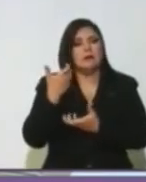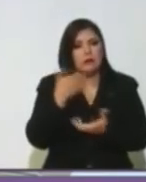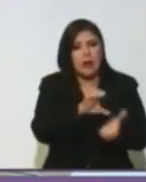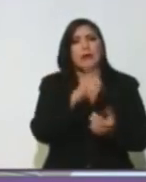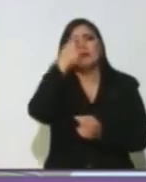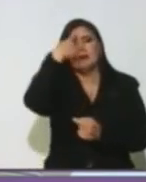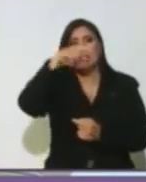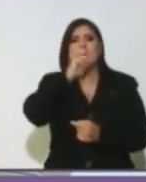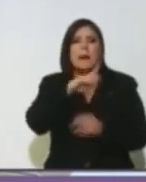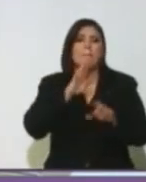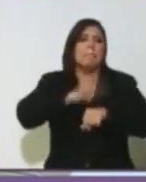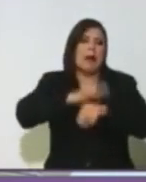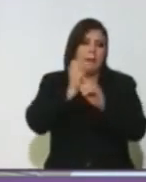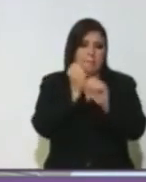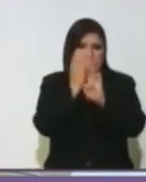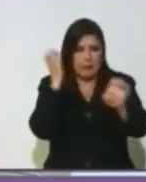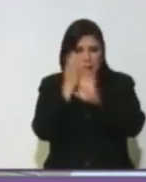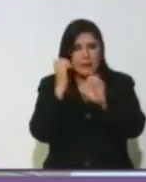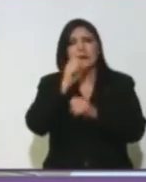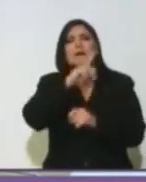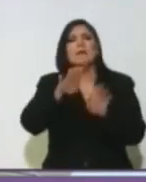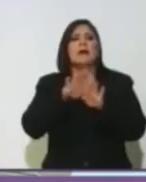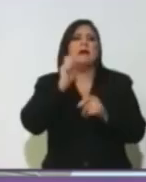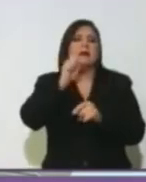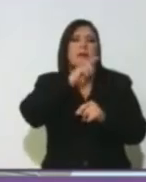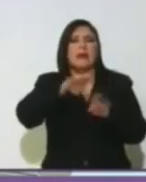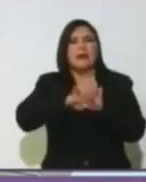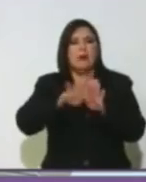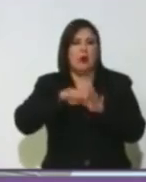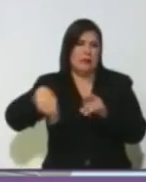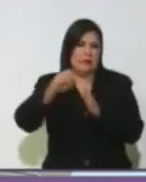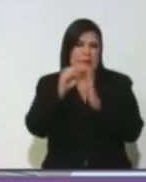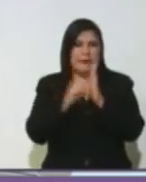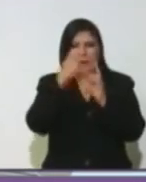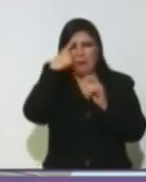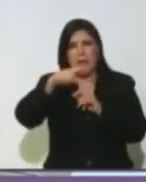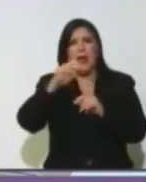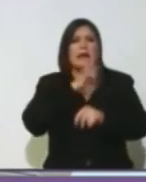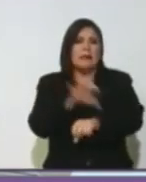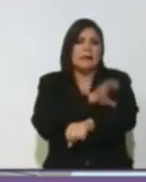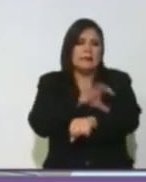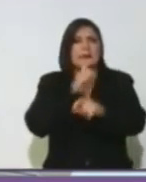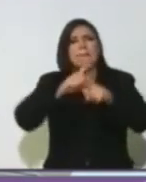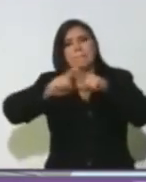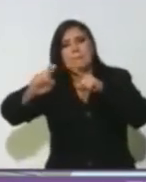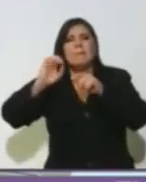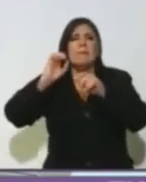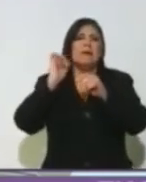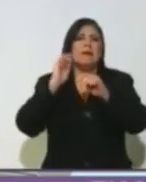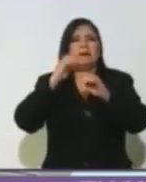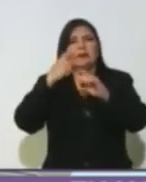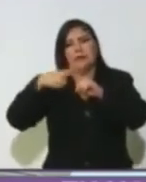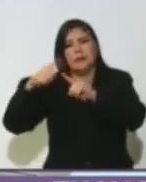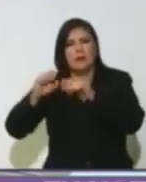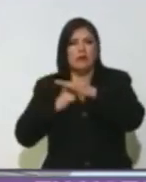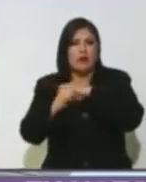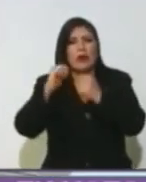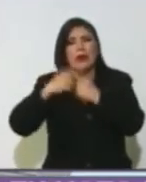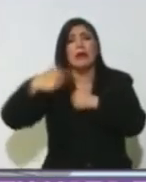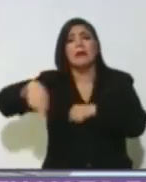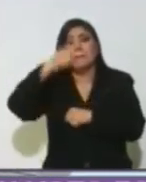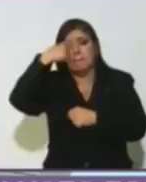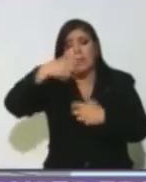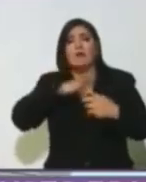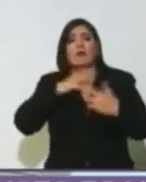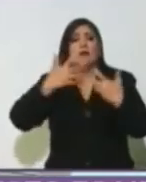vamos a invertir también en el sistema de transporte eléctrico la ciudad de mexico y vamos también a crear un nuevo sistema innovador de